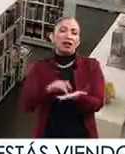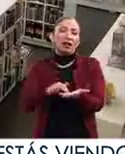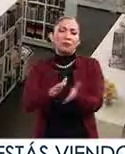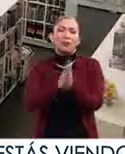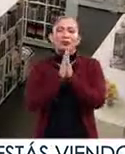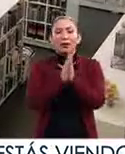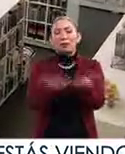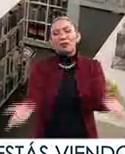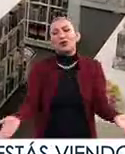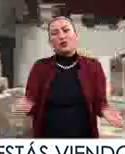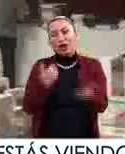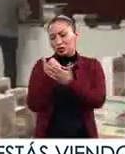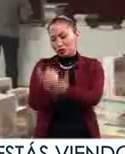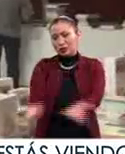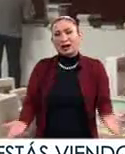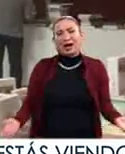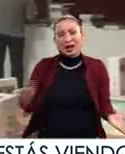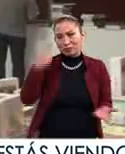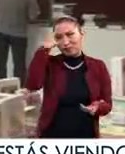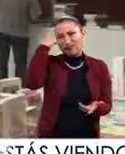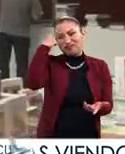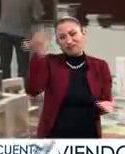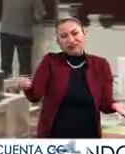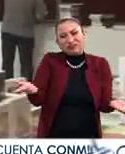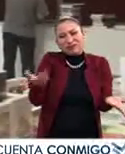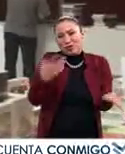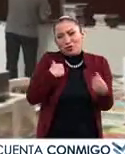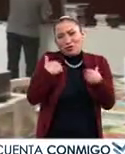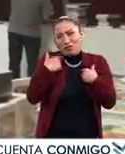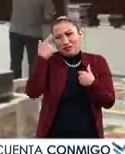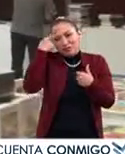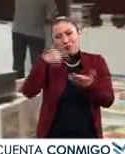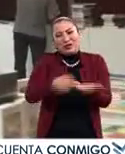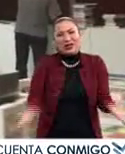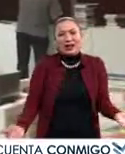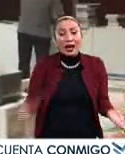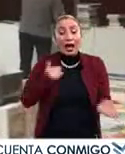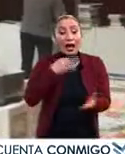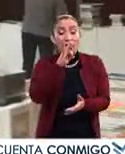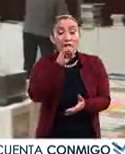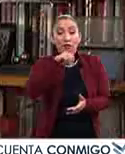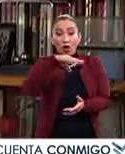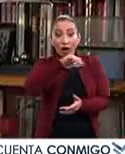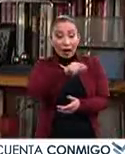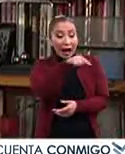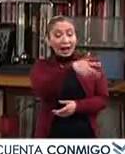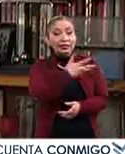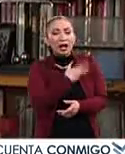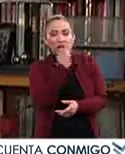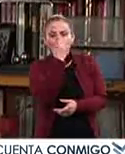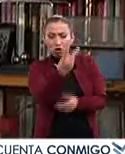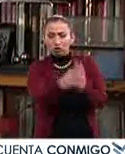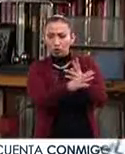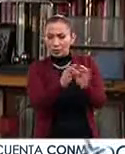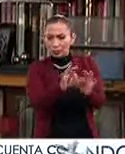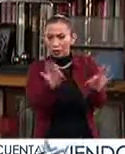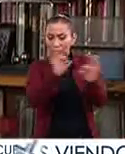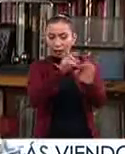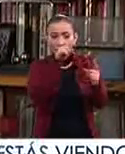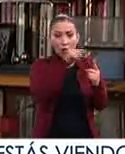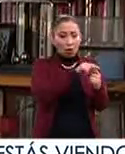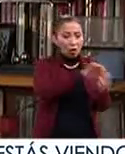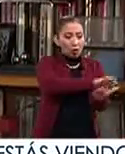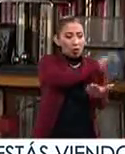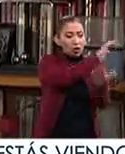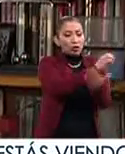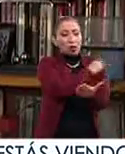calculadora, Carreño, cooperémonos, porque vamos a editar mucho, mucho más. El Fondo de Cultura tiene dos cosas. Un matalote